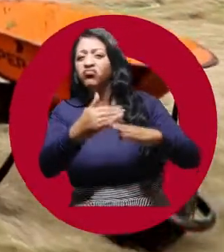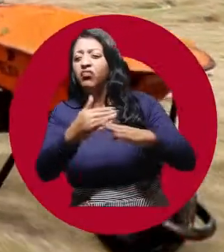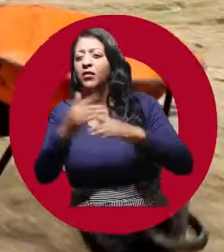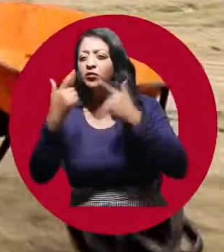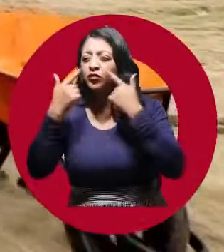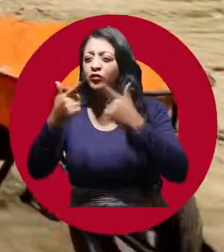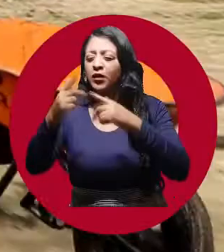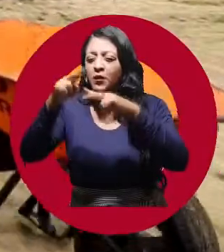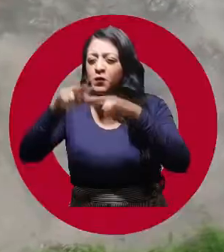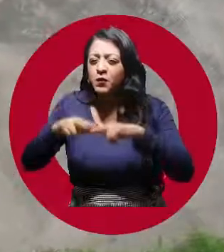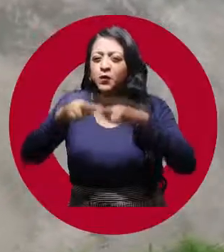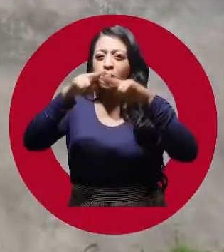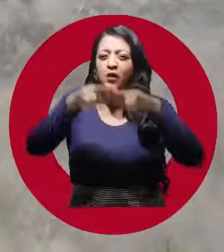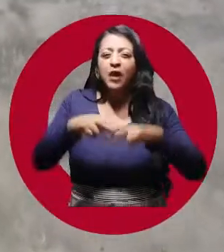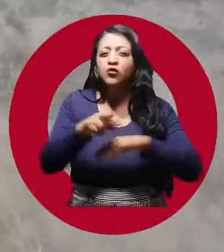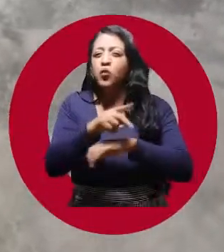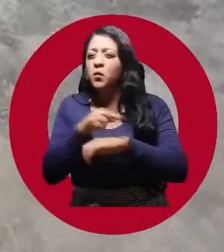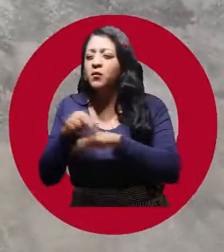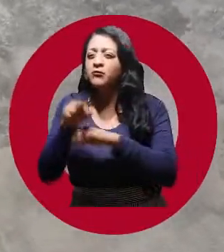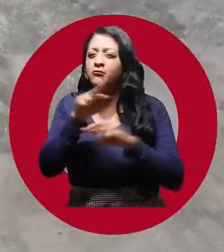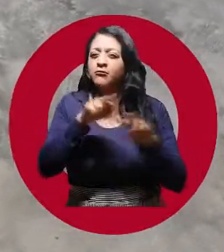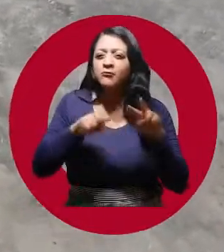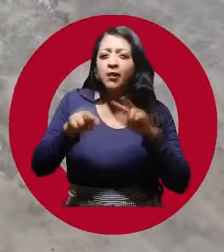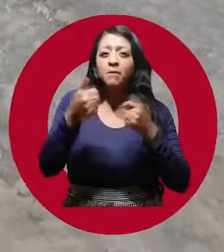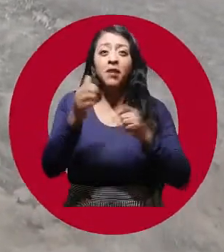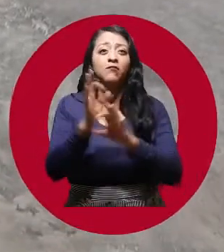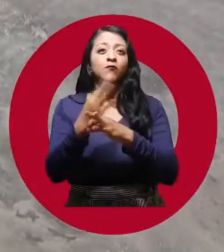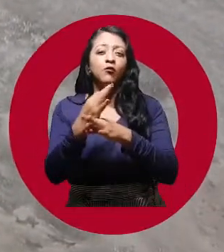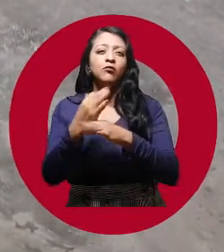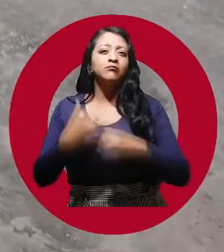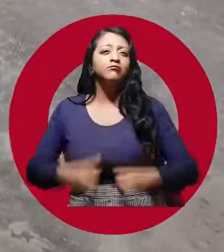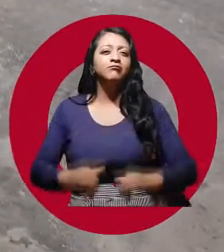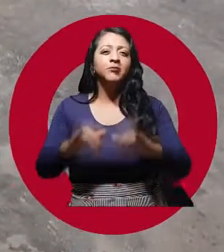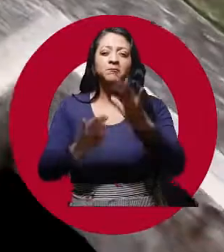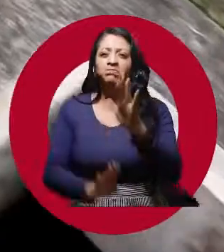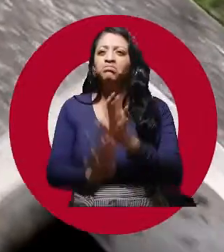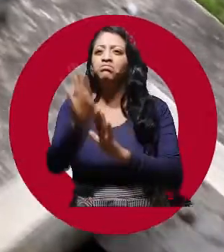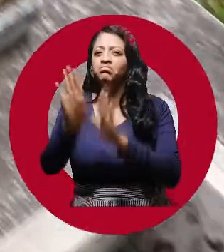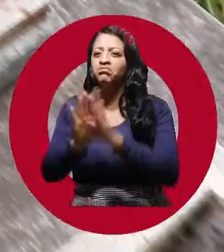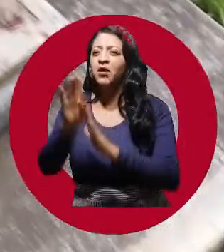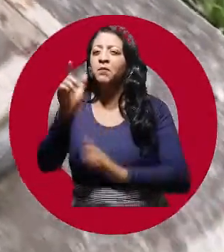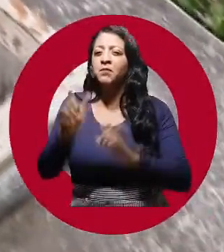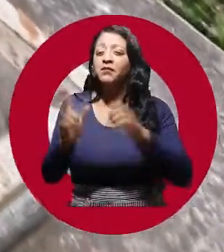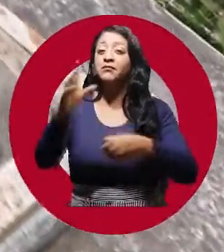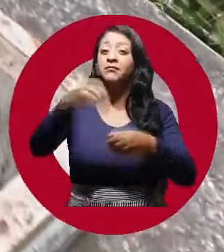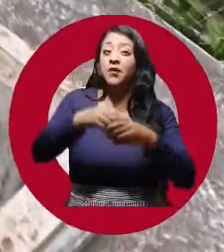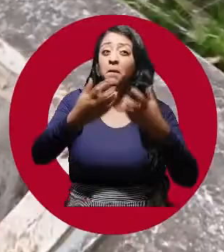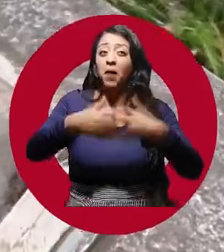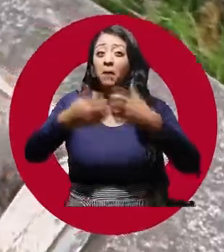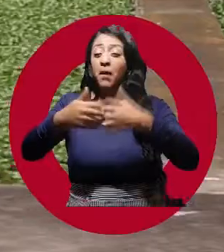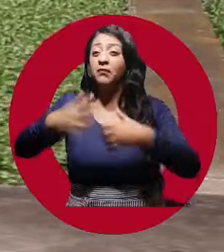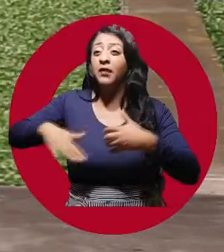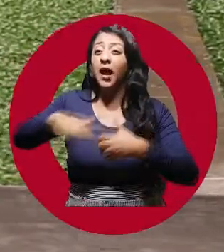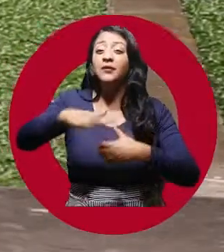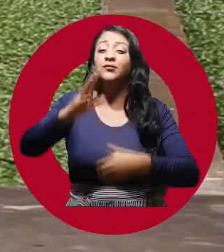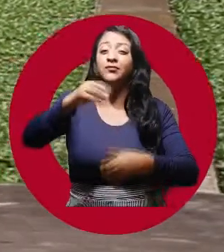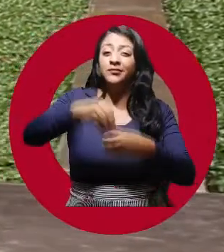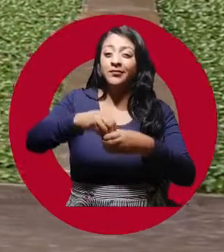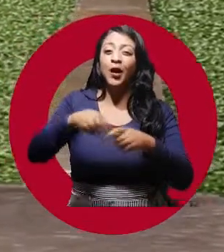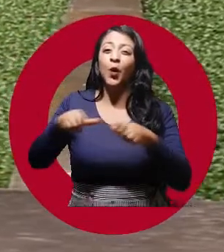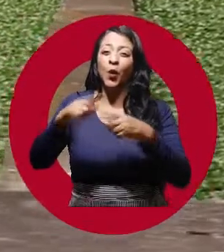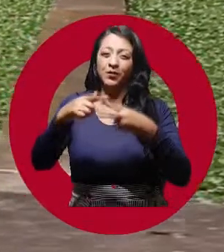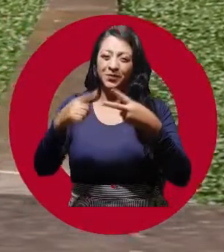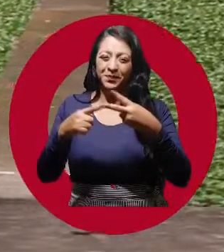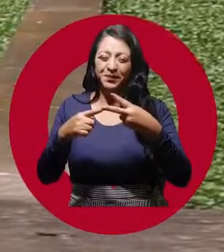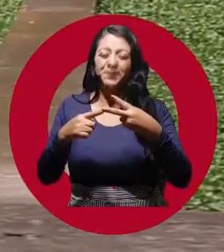sustancias no deseadas, razón por la cual se inspeccionó el buen funcionamiento y se confirmó el mantenimiento cabal que el personal operativo de la EMAPAO-EP ejecuta